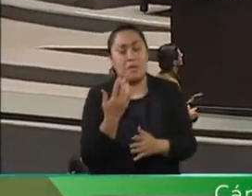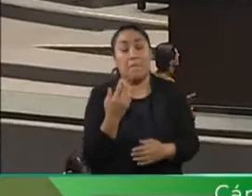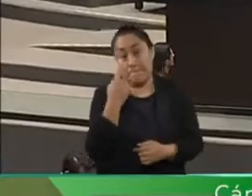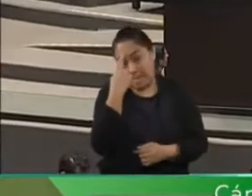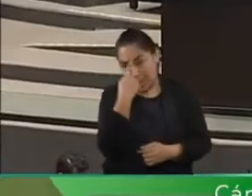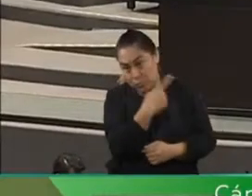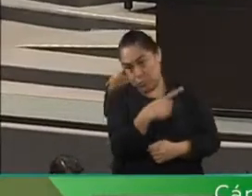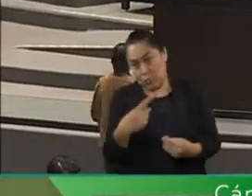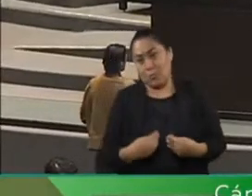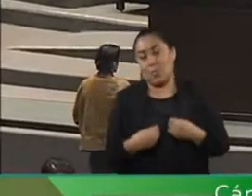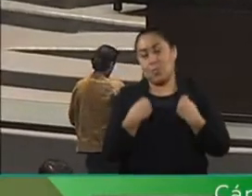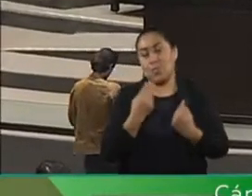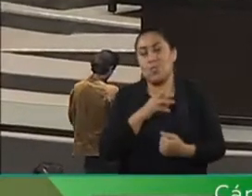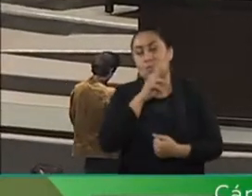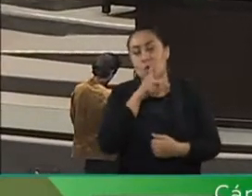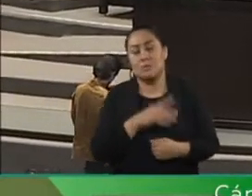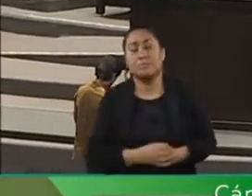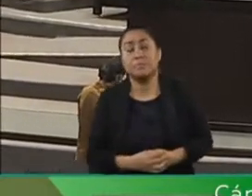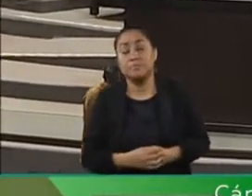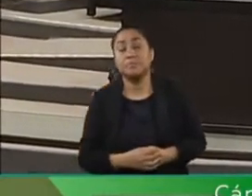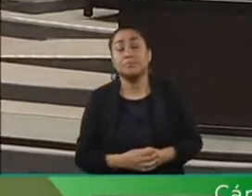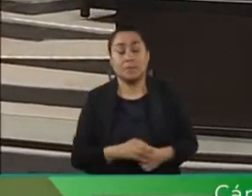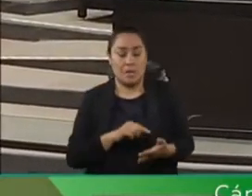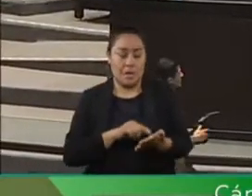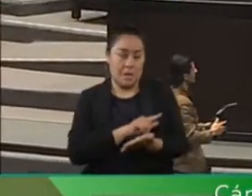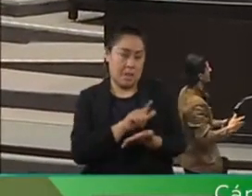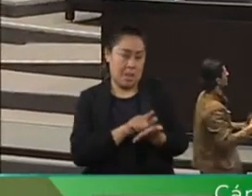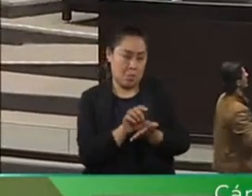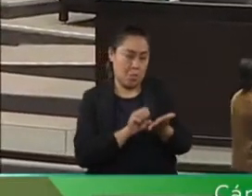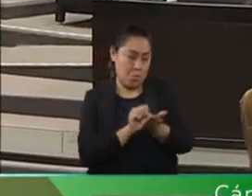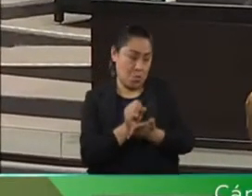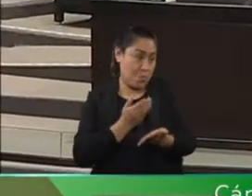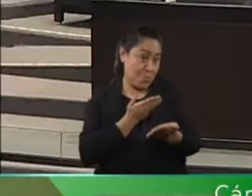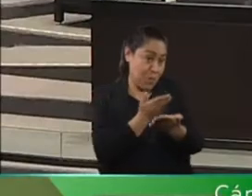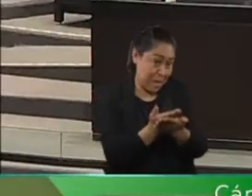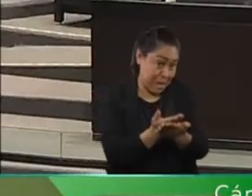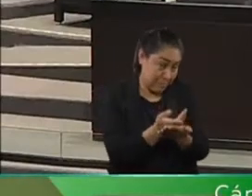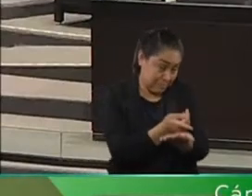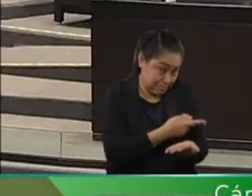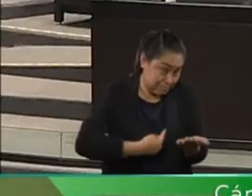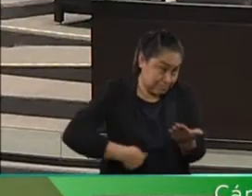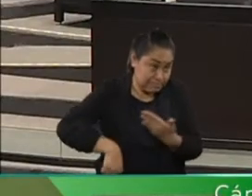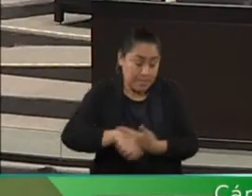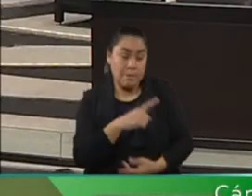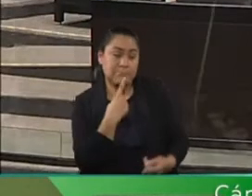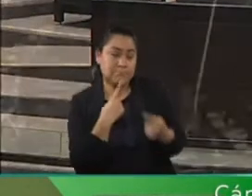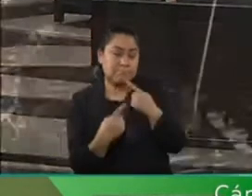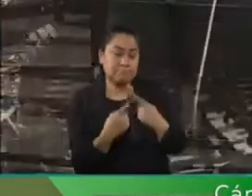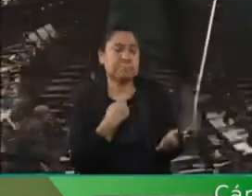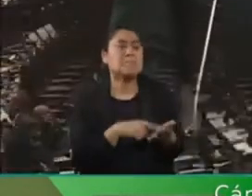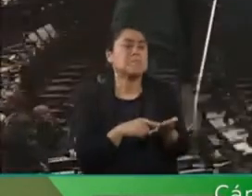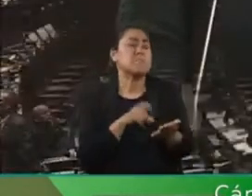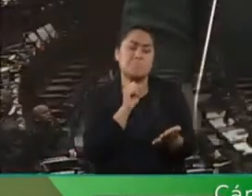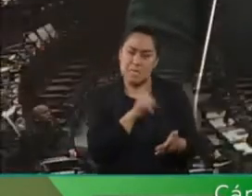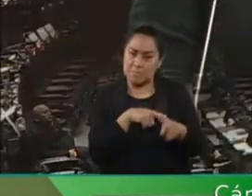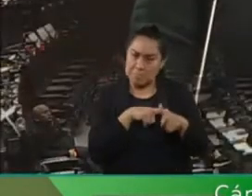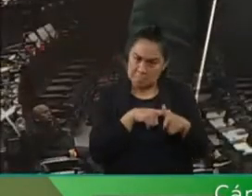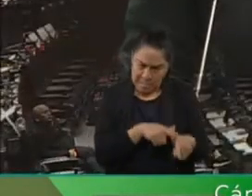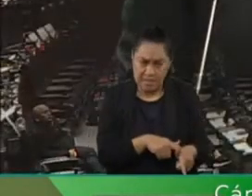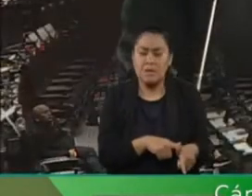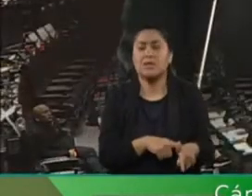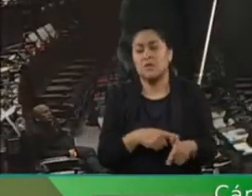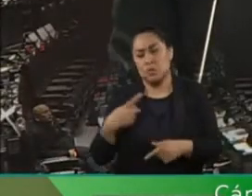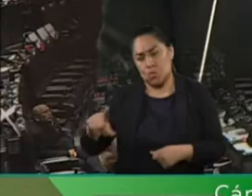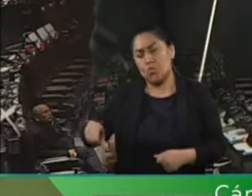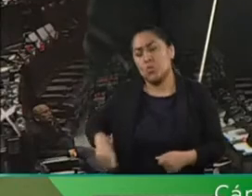mejorar su calidad de vida. La propuesta de reforma constitucional que discutimos hoy pretende darle continuidad a una política de